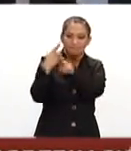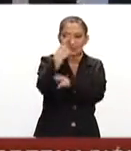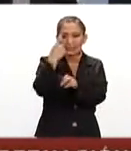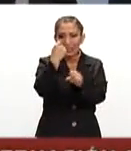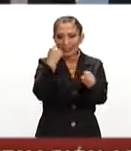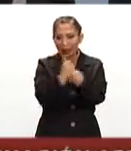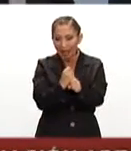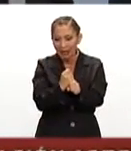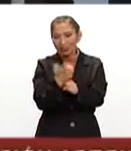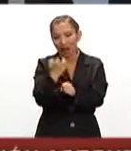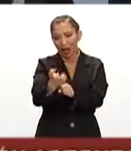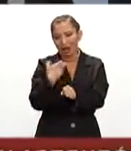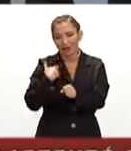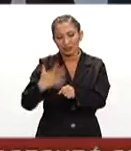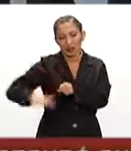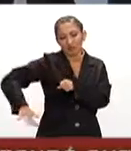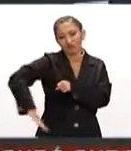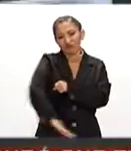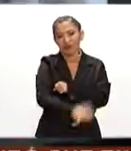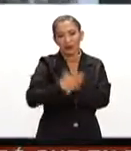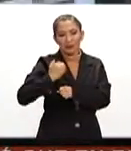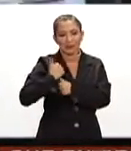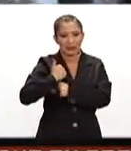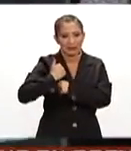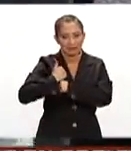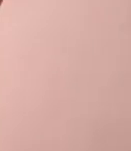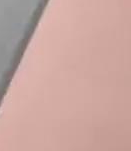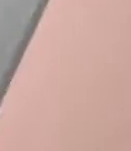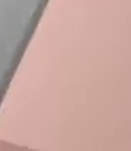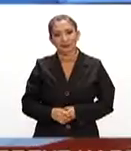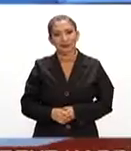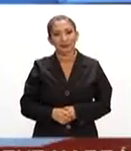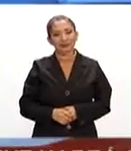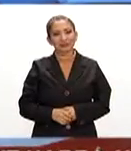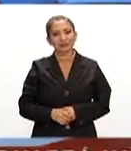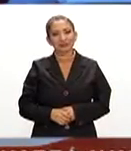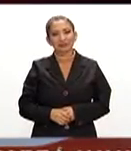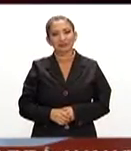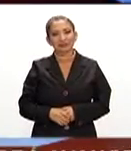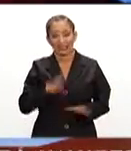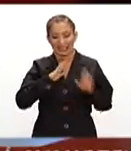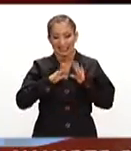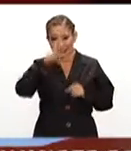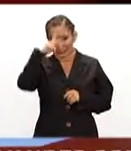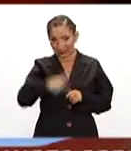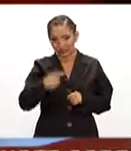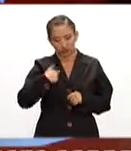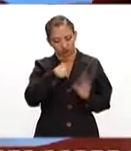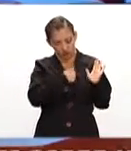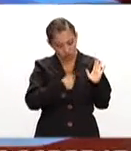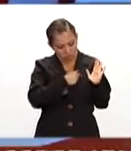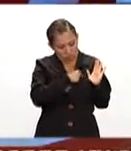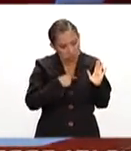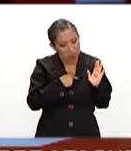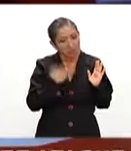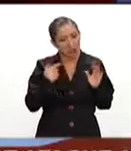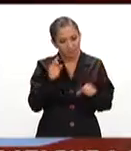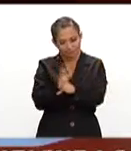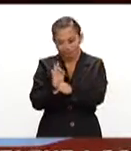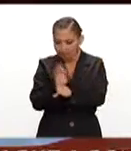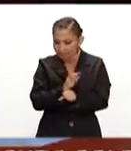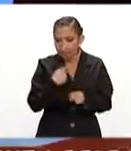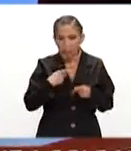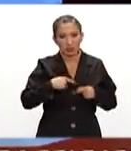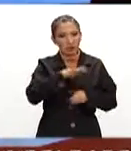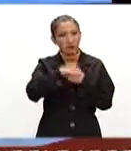100 años de la industria militar. El ejército mexicano refrendó su compromiso de salvaguardar la seguridad